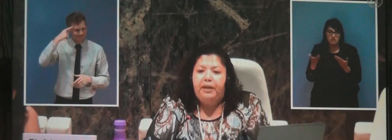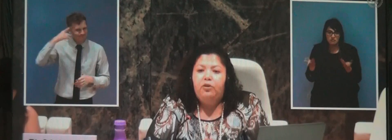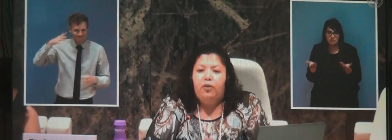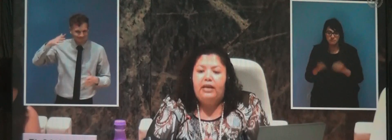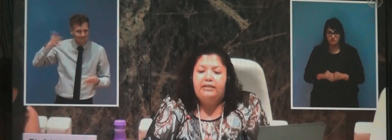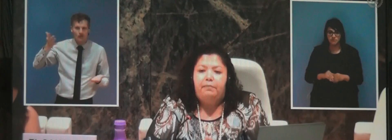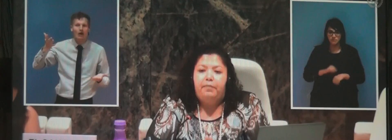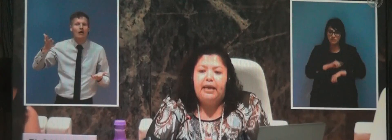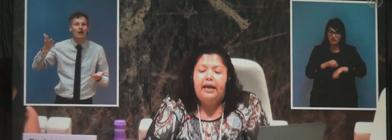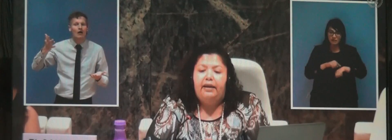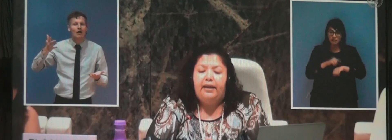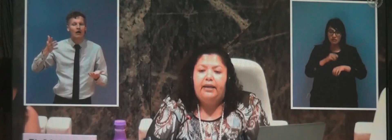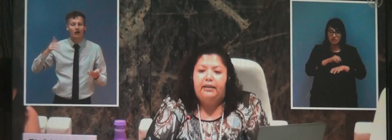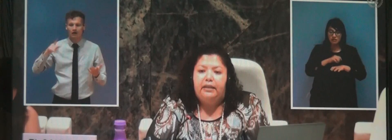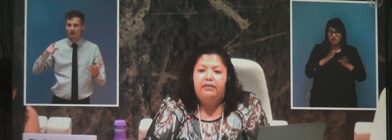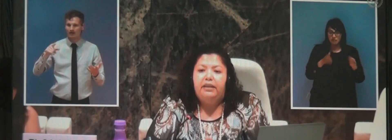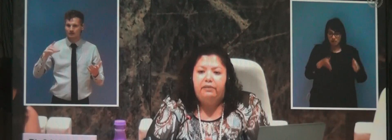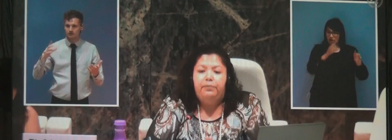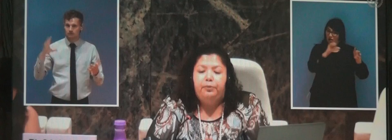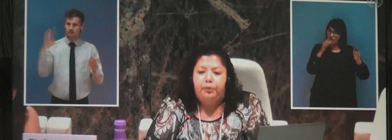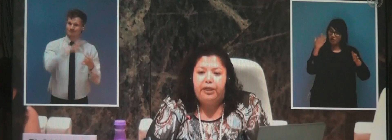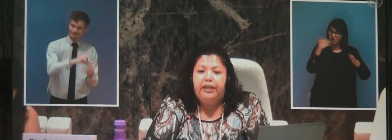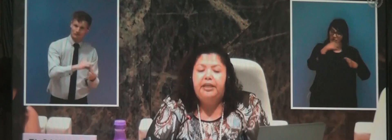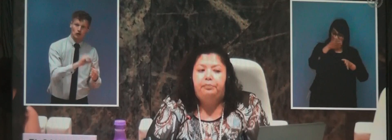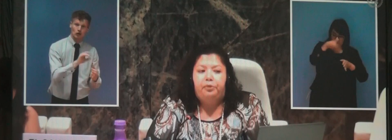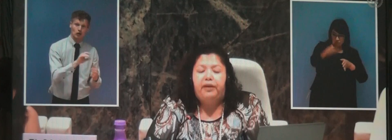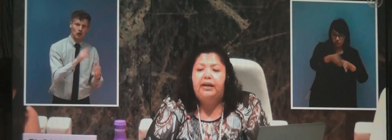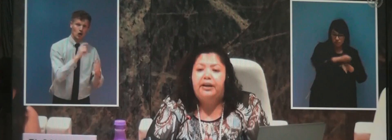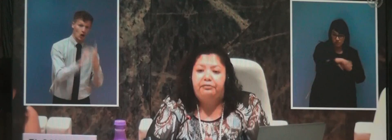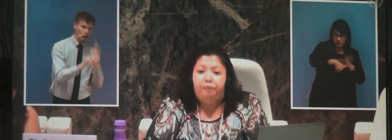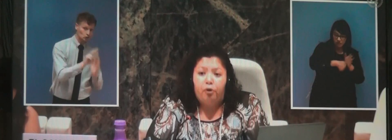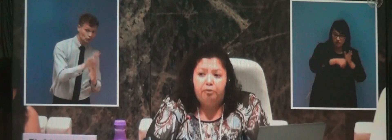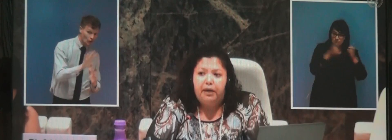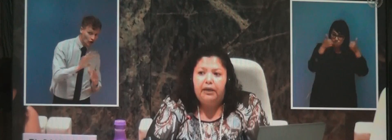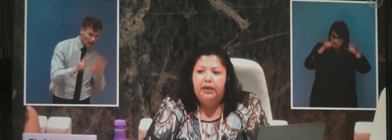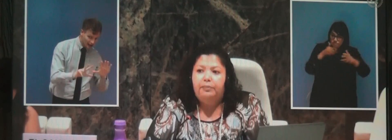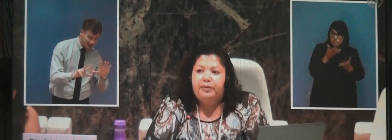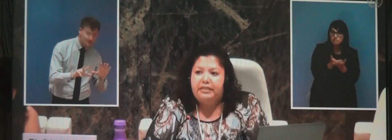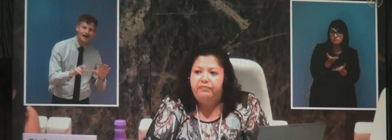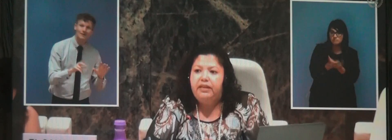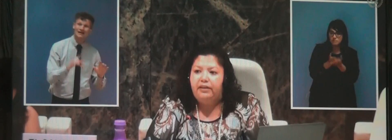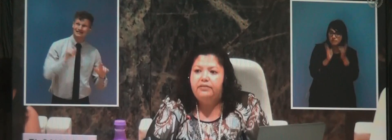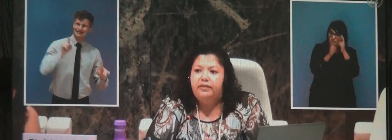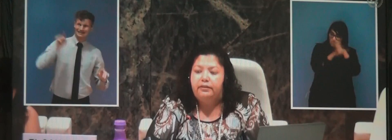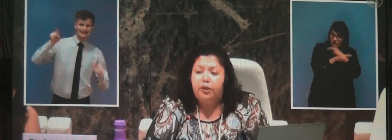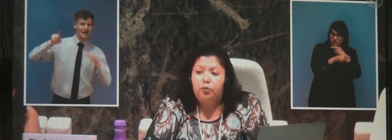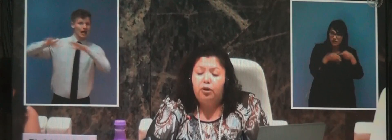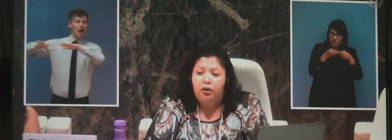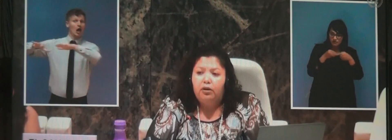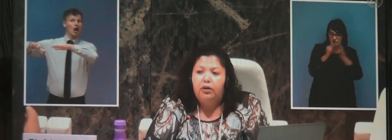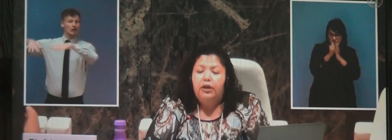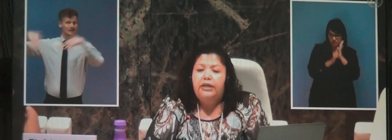un periodo de la Asamblea Legislativa debe proponer y aprobar la reforma específica de este artículo, y